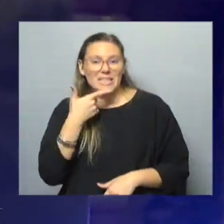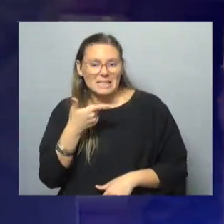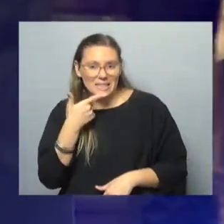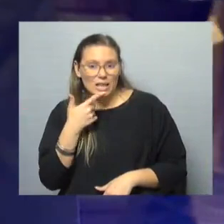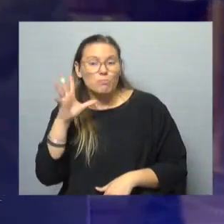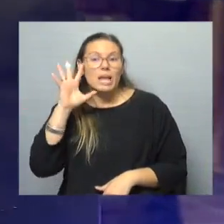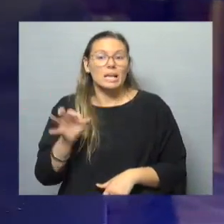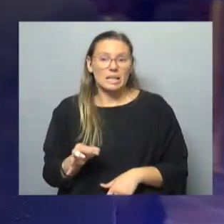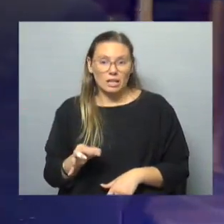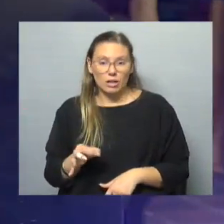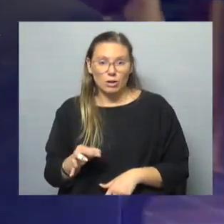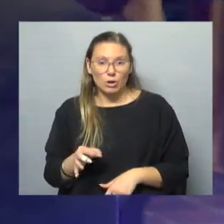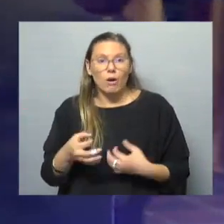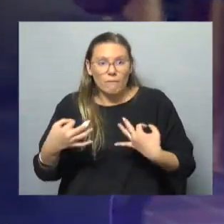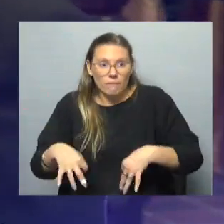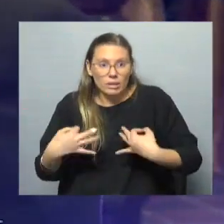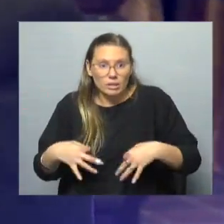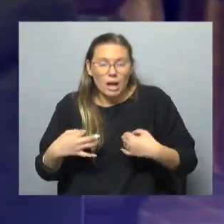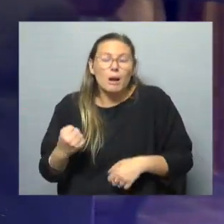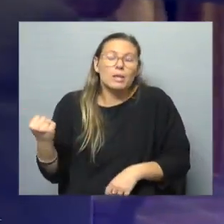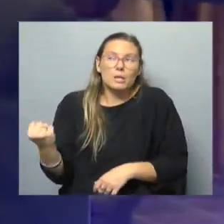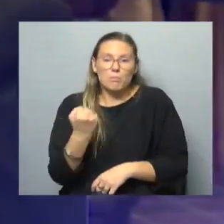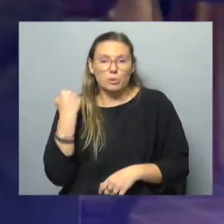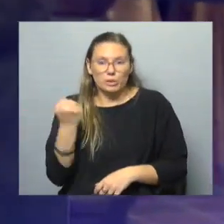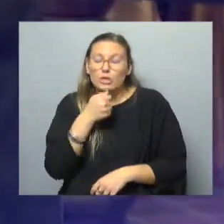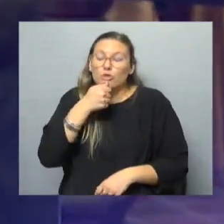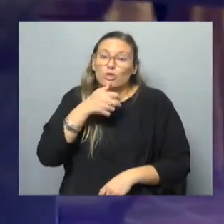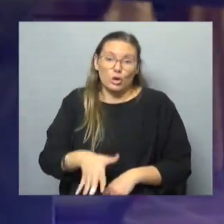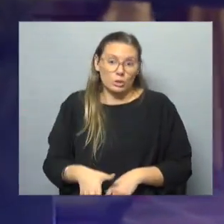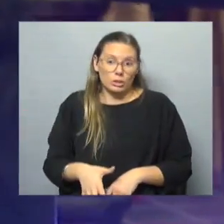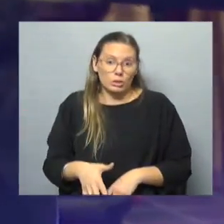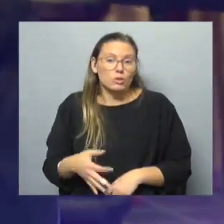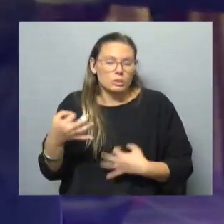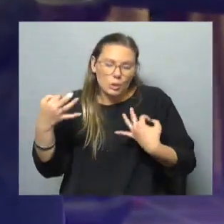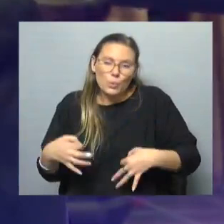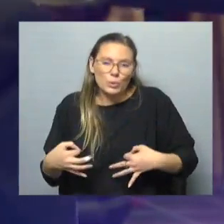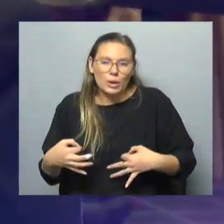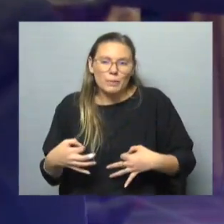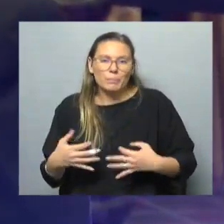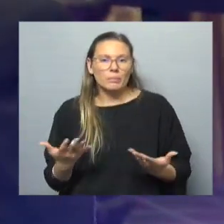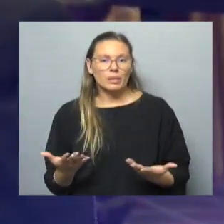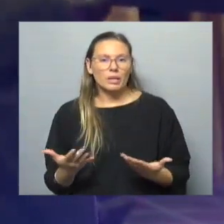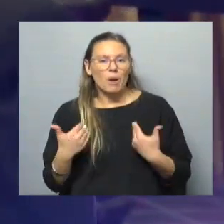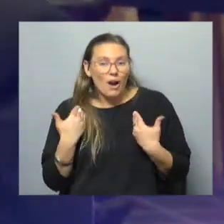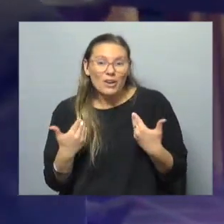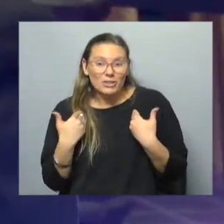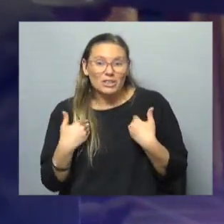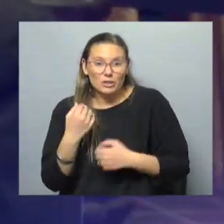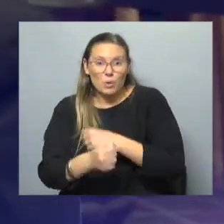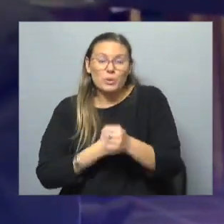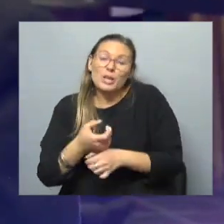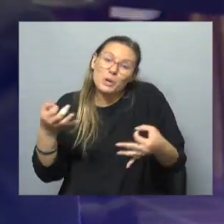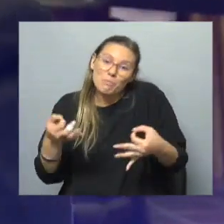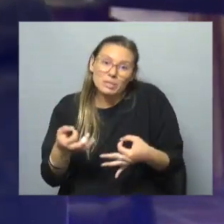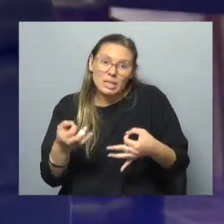Me parece un evento muy, muy, muy importante, histórico, sin ningún lugar de dudas, y así que estamos como muy contentos. En un año muy